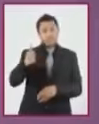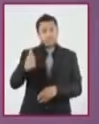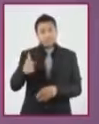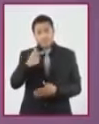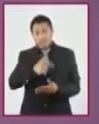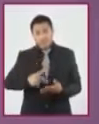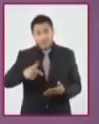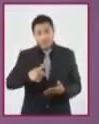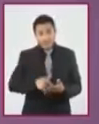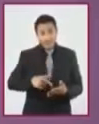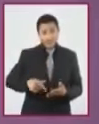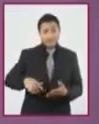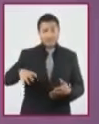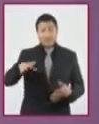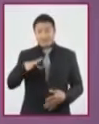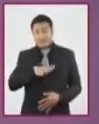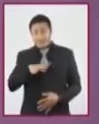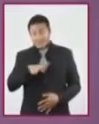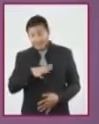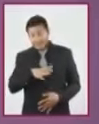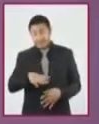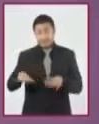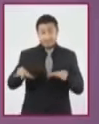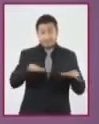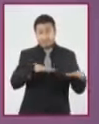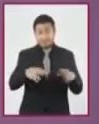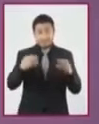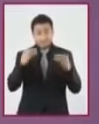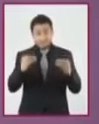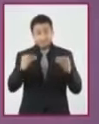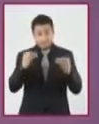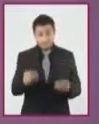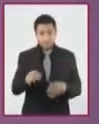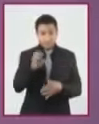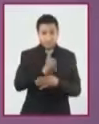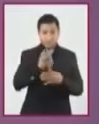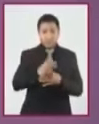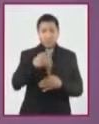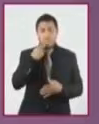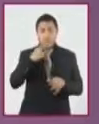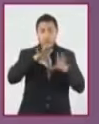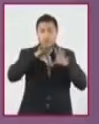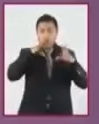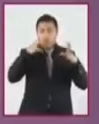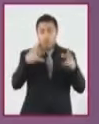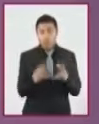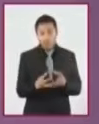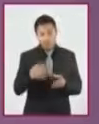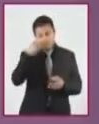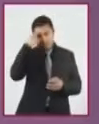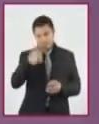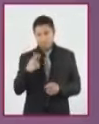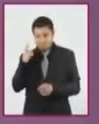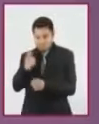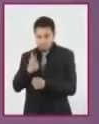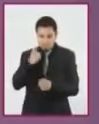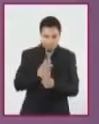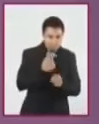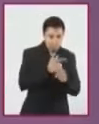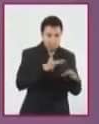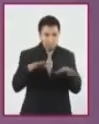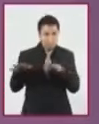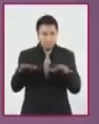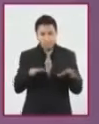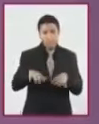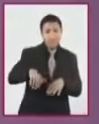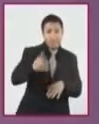los primeros sismoscopios. Utilizaban esferas para conocer el tipo de movimiento que se produce en un sismo. 11 siglos